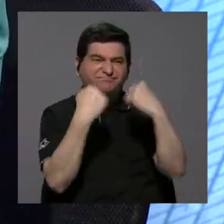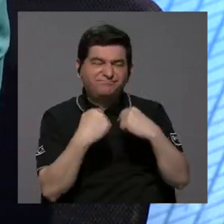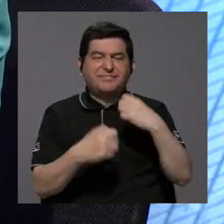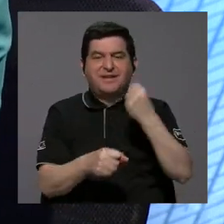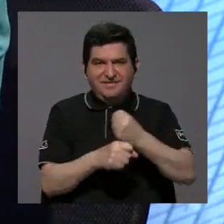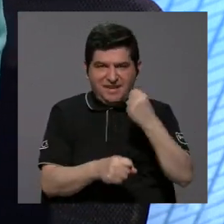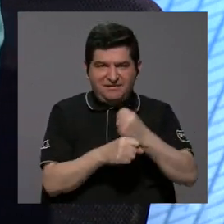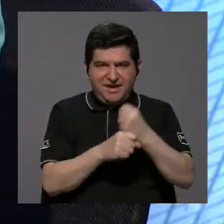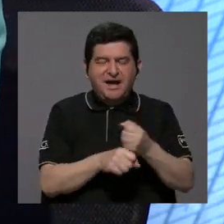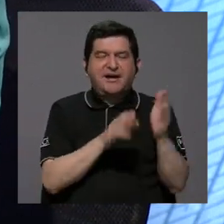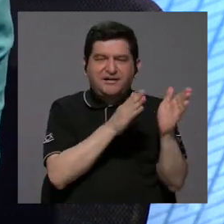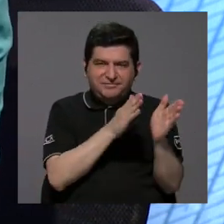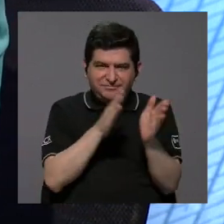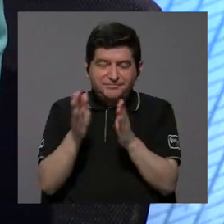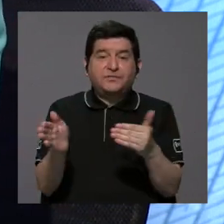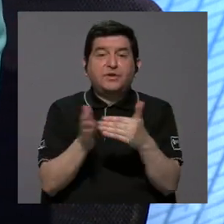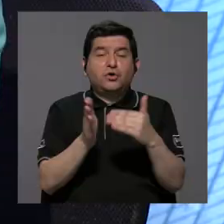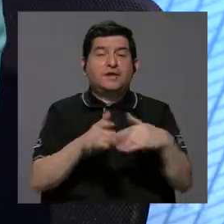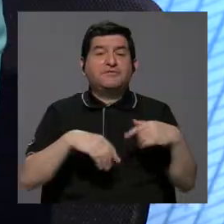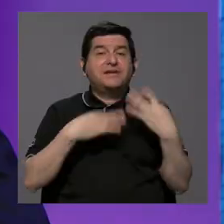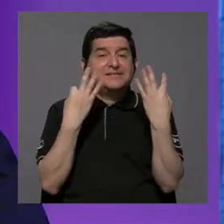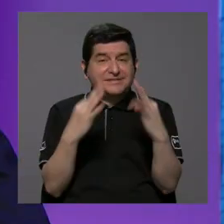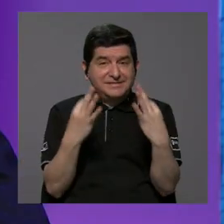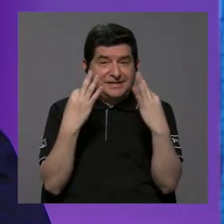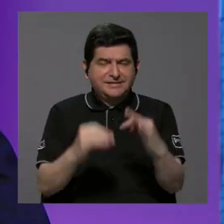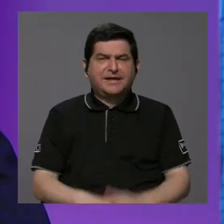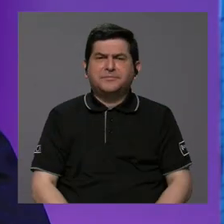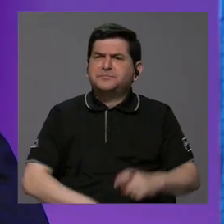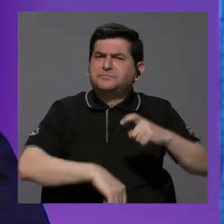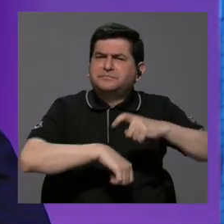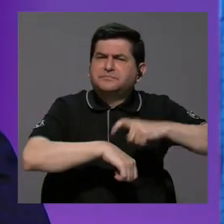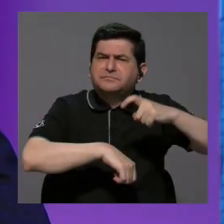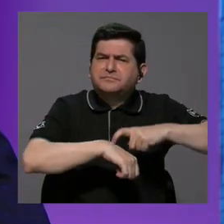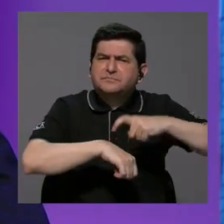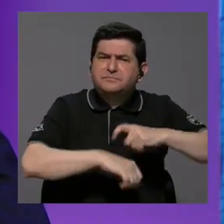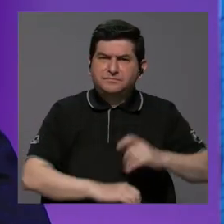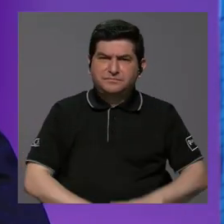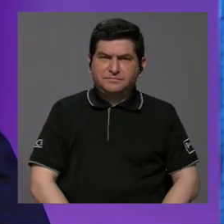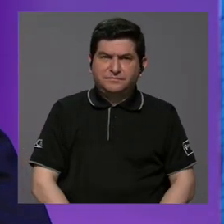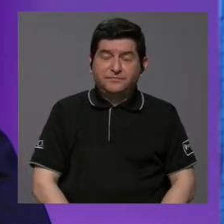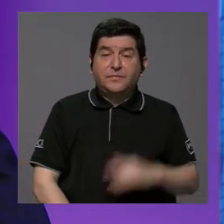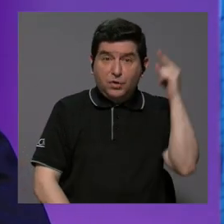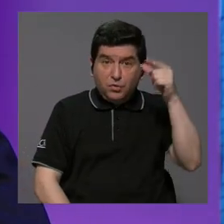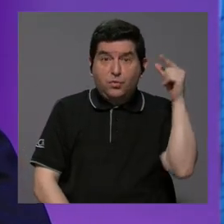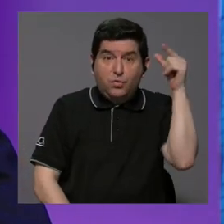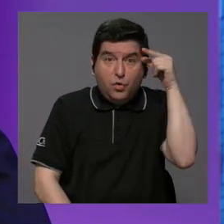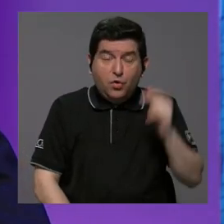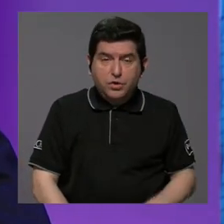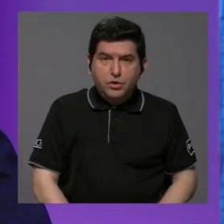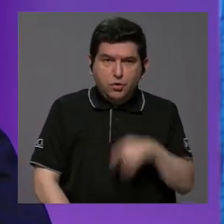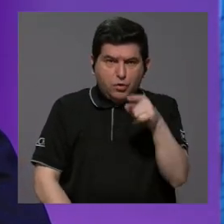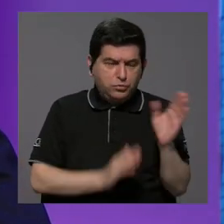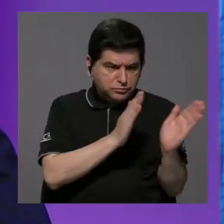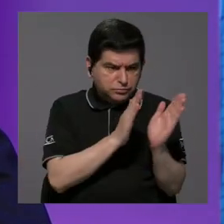trabajar formarme y volver a intentarlo Cómo fue ese momento donde porque obviamente cuando te preparas y